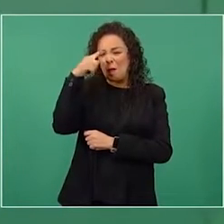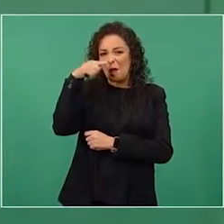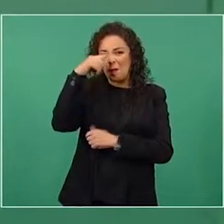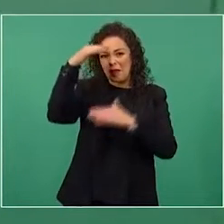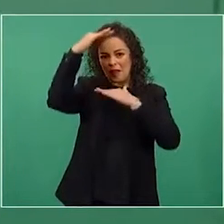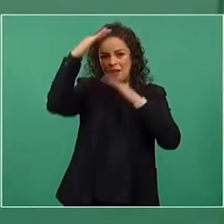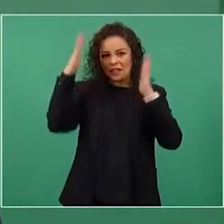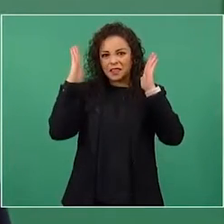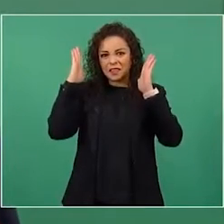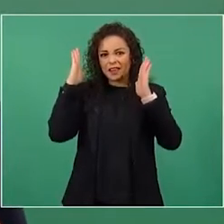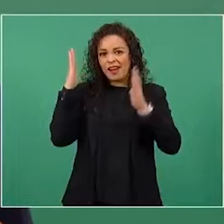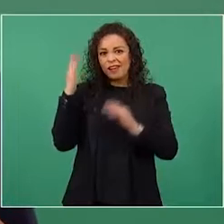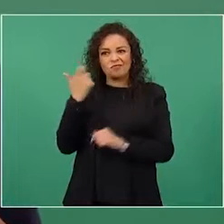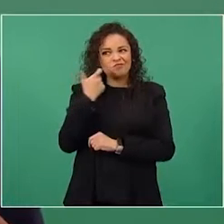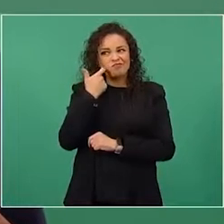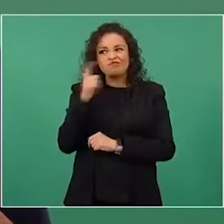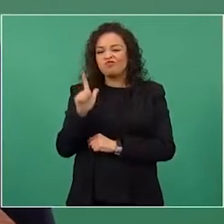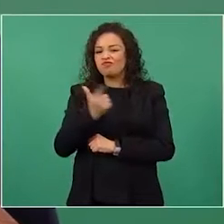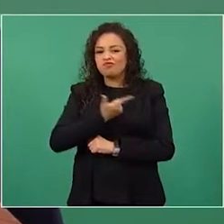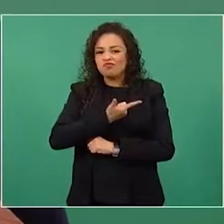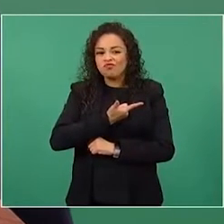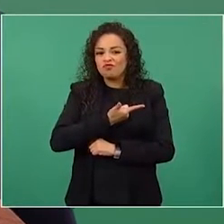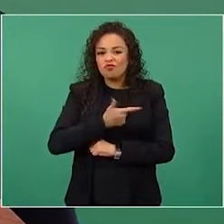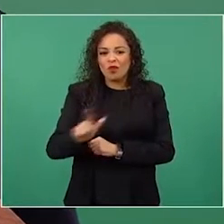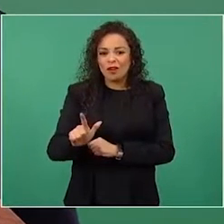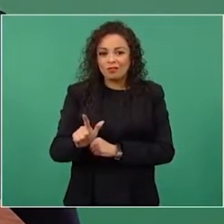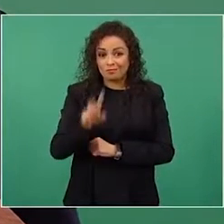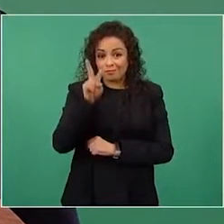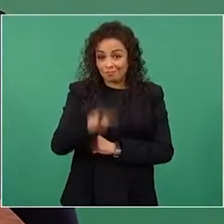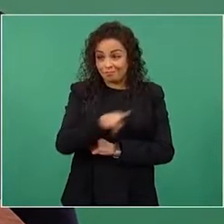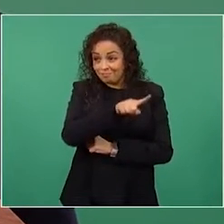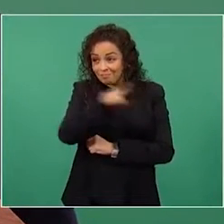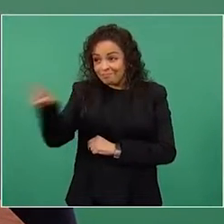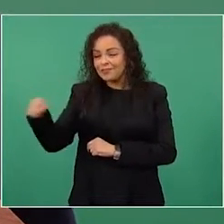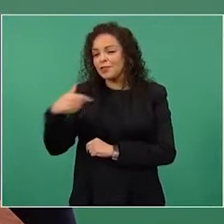no les gusta, porque los conozco bien.